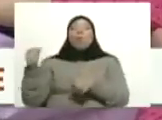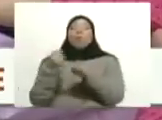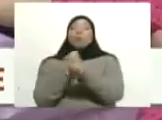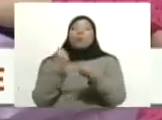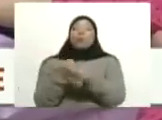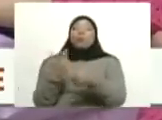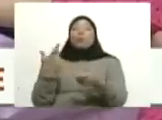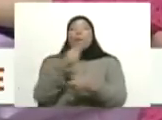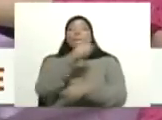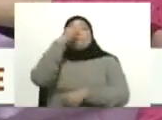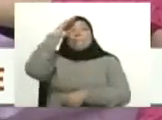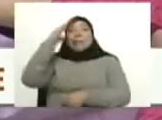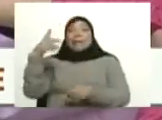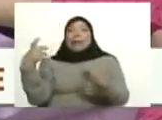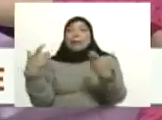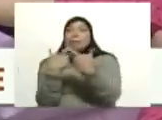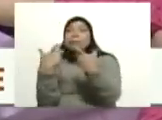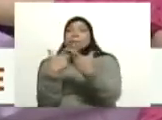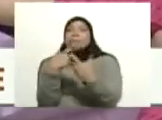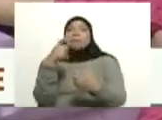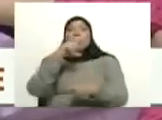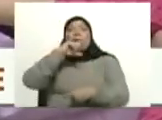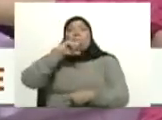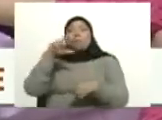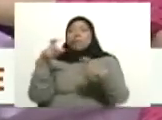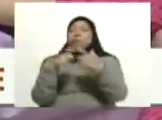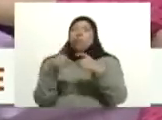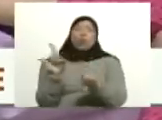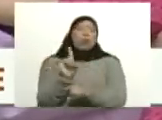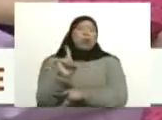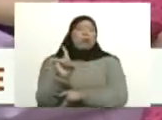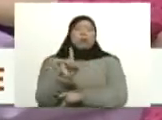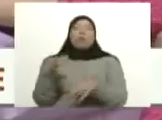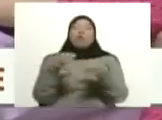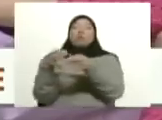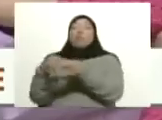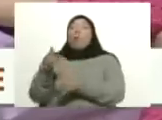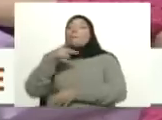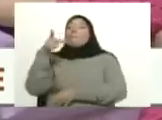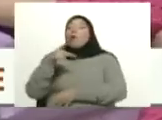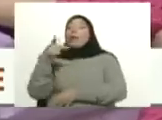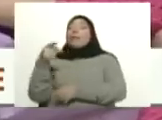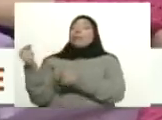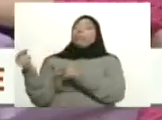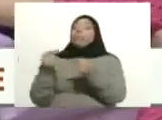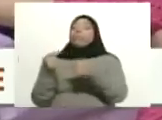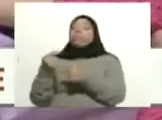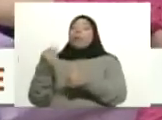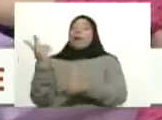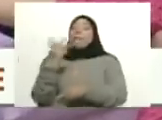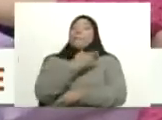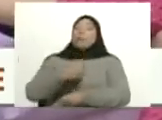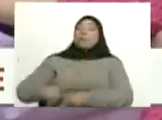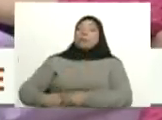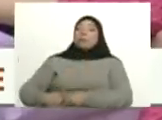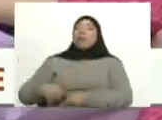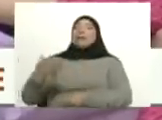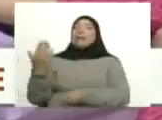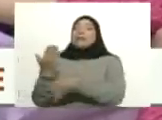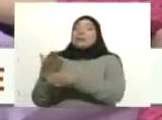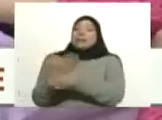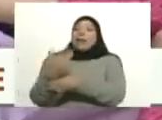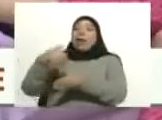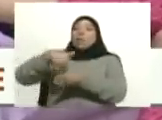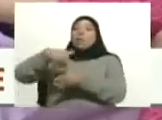golpes militares, la inmensa mayoría de los partidos políticos tenemos que prepararnos para las contiendas electorales que ya están a la vuelta de la esquina. La